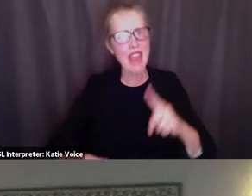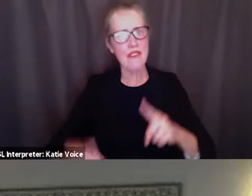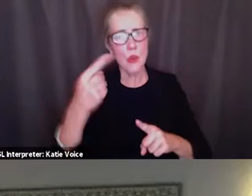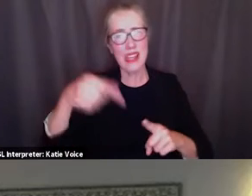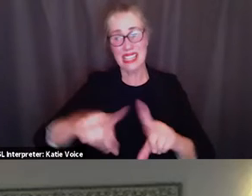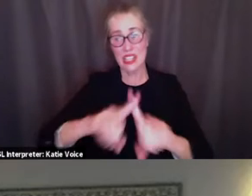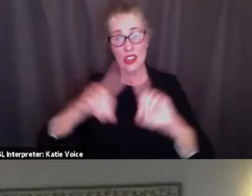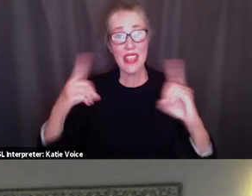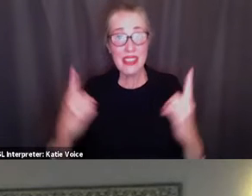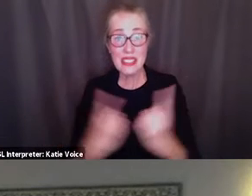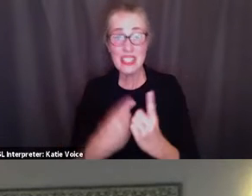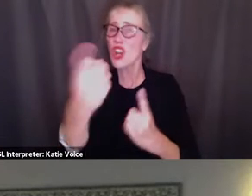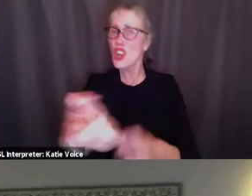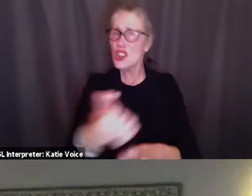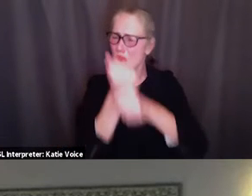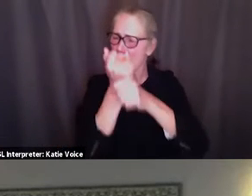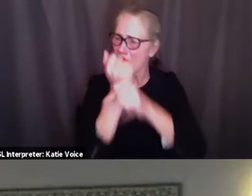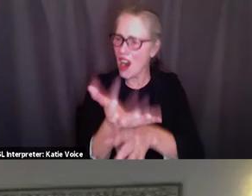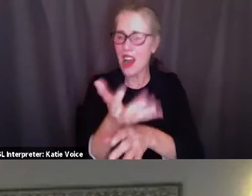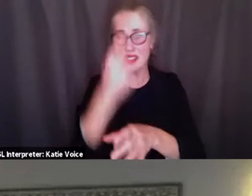todas las personas en este distrito.